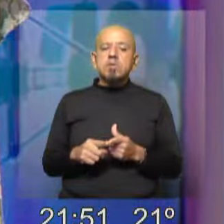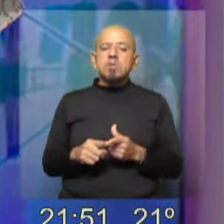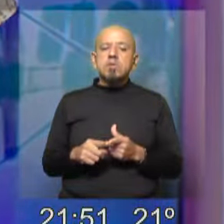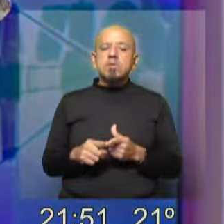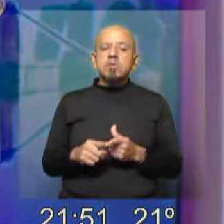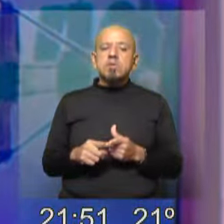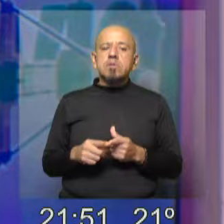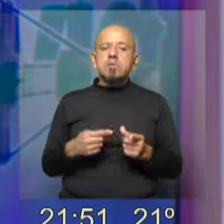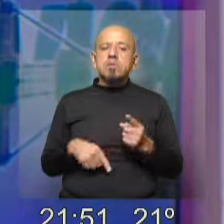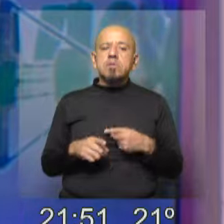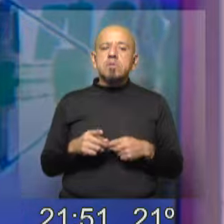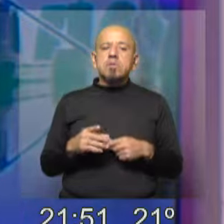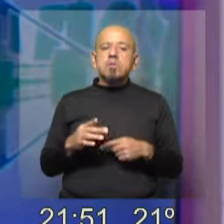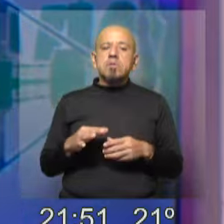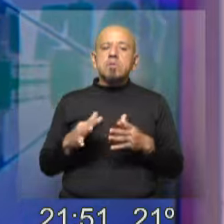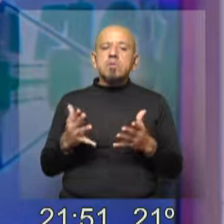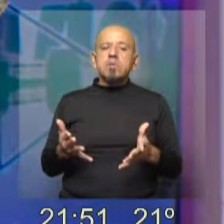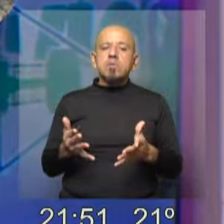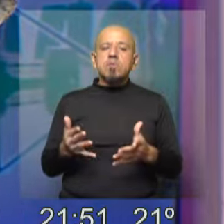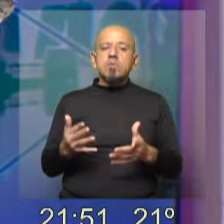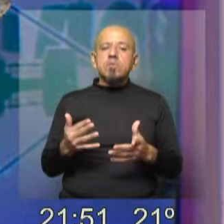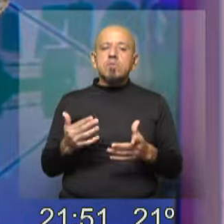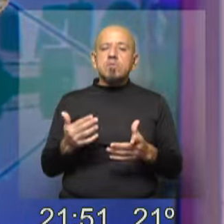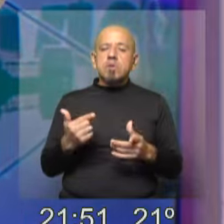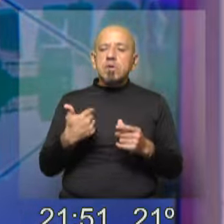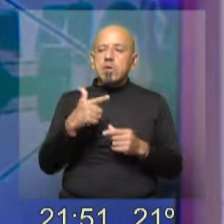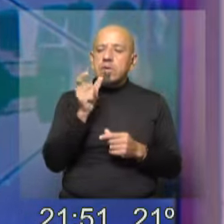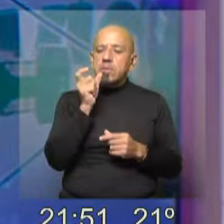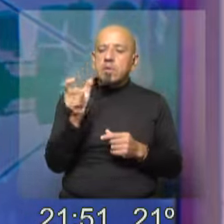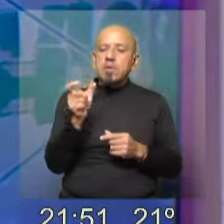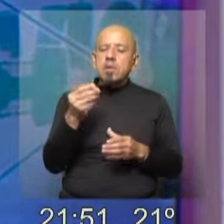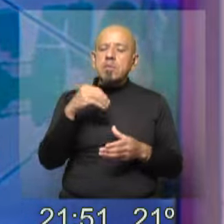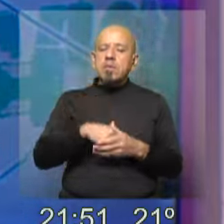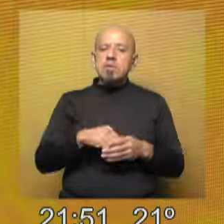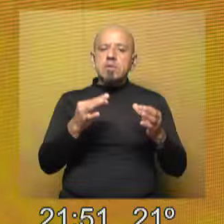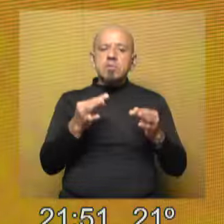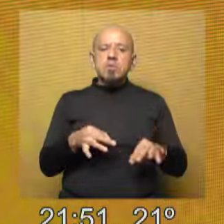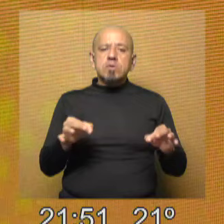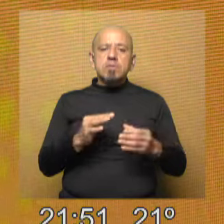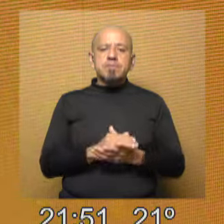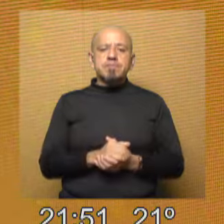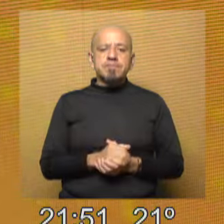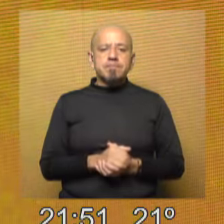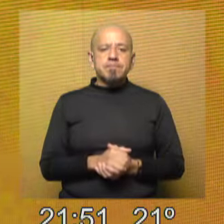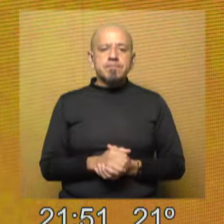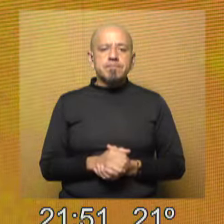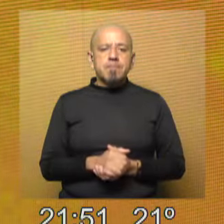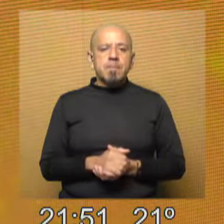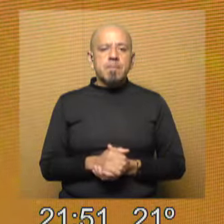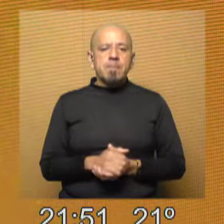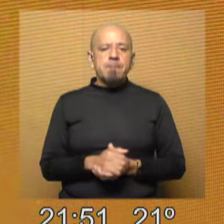muy, muy presente y cómo la utilizás también en la canción. Sí, viene como un poco